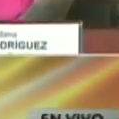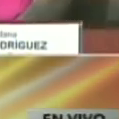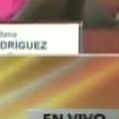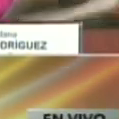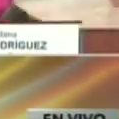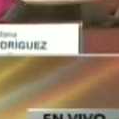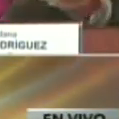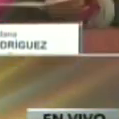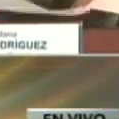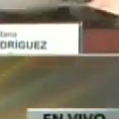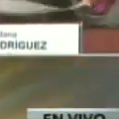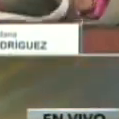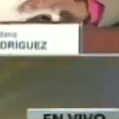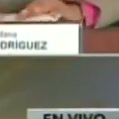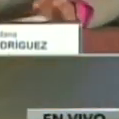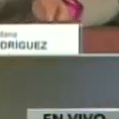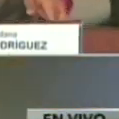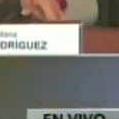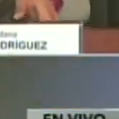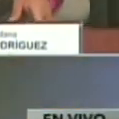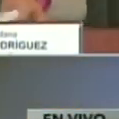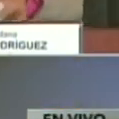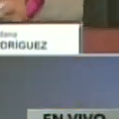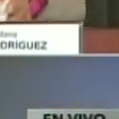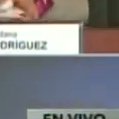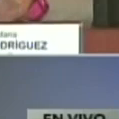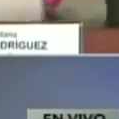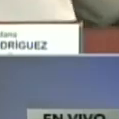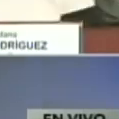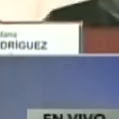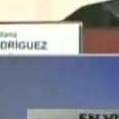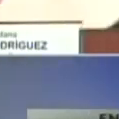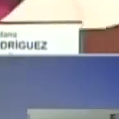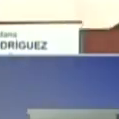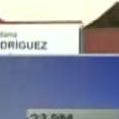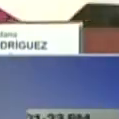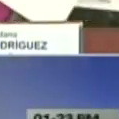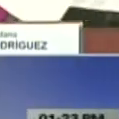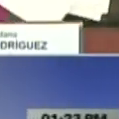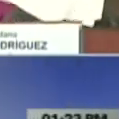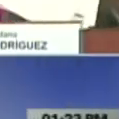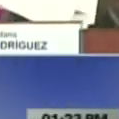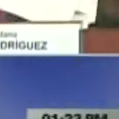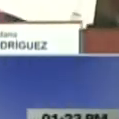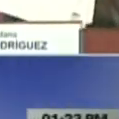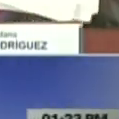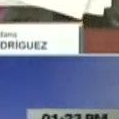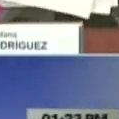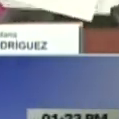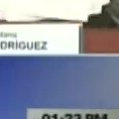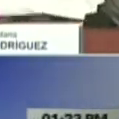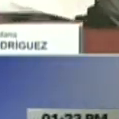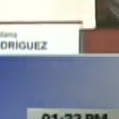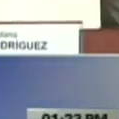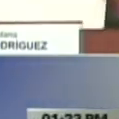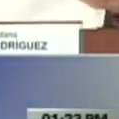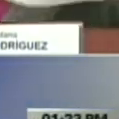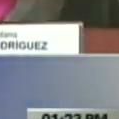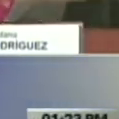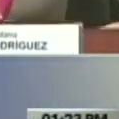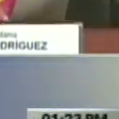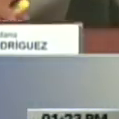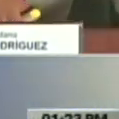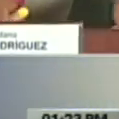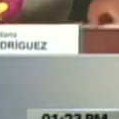el secretario general de la Organización de Estados Americanos, Luis Almagro, a quien la canciller Delcy Rodríguez